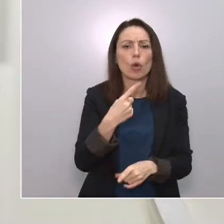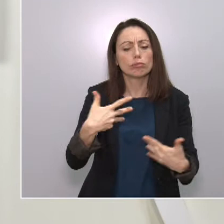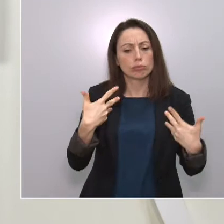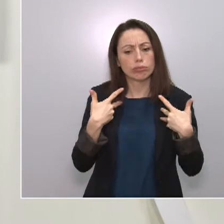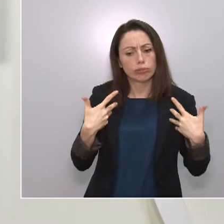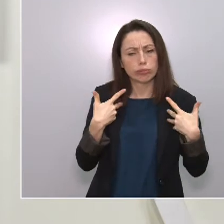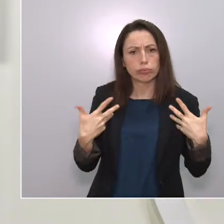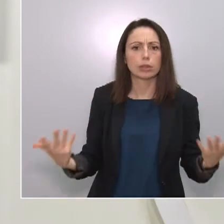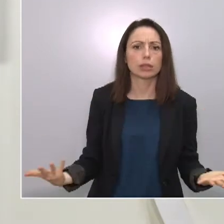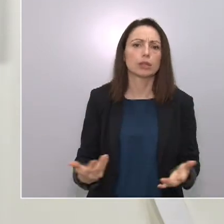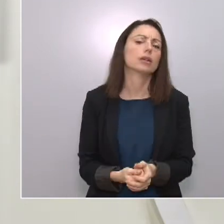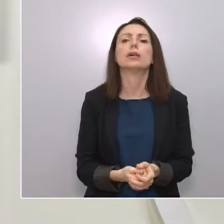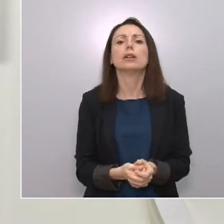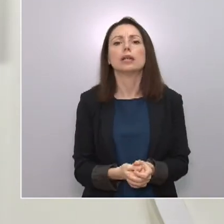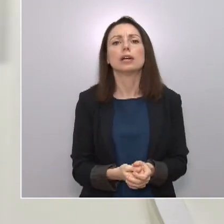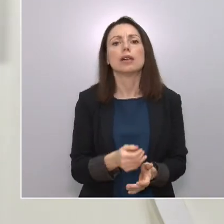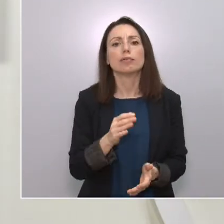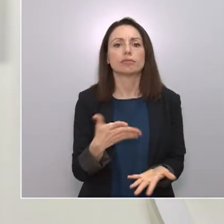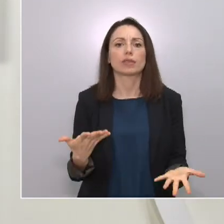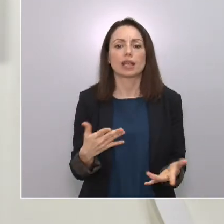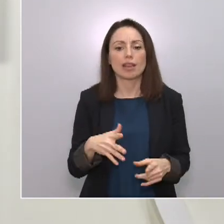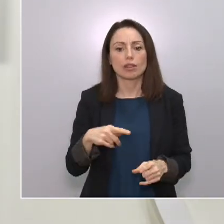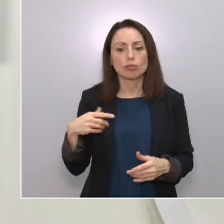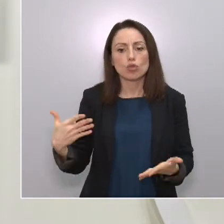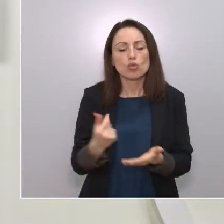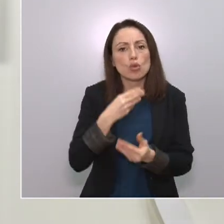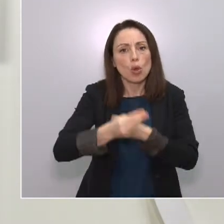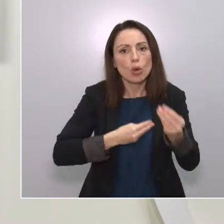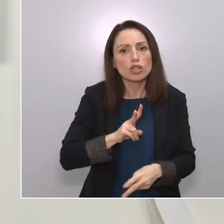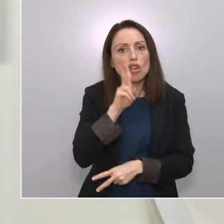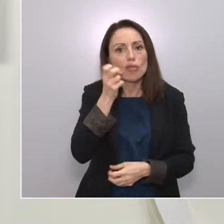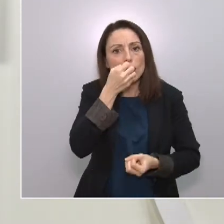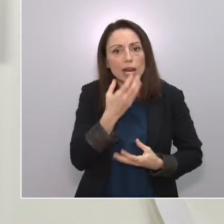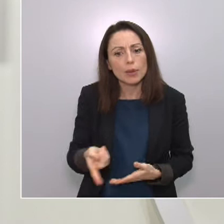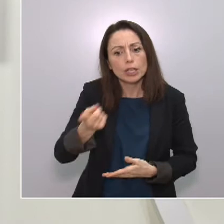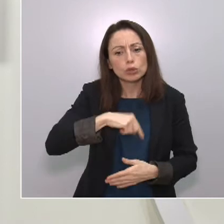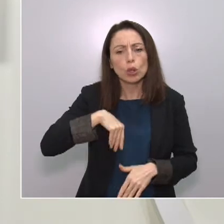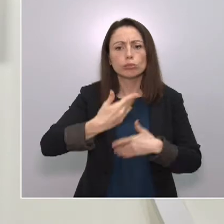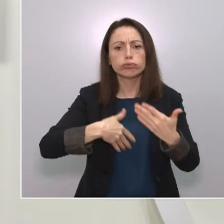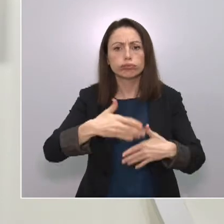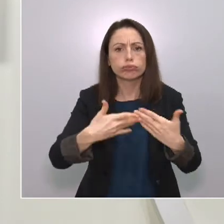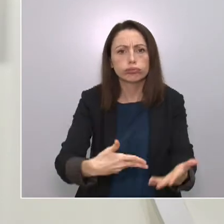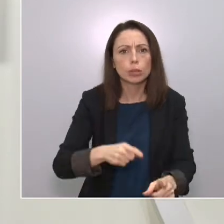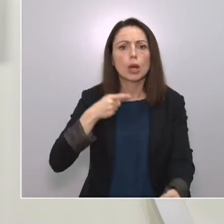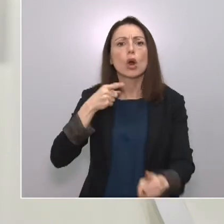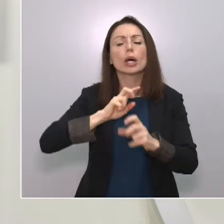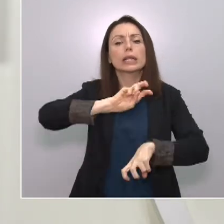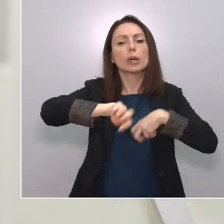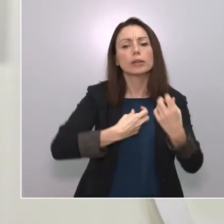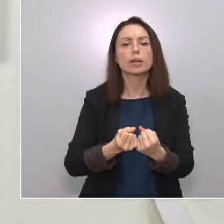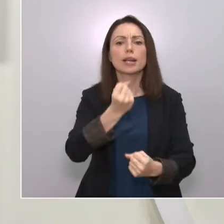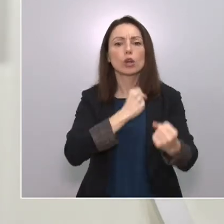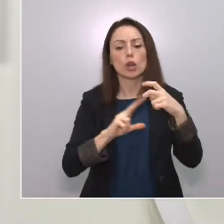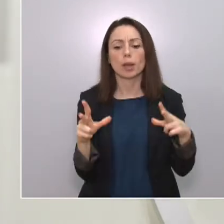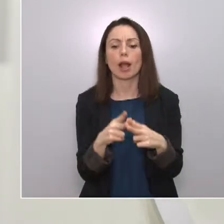sacrificio. Hagamos que haya merecido la pena y sigamos avanzando entre todos en la reactivación económica